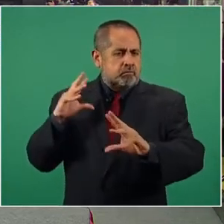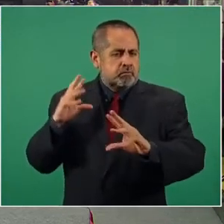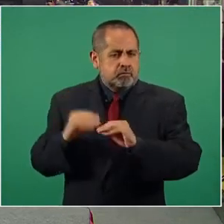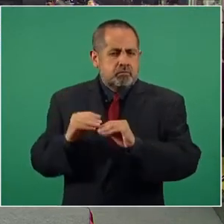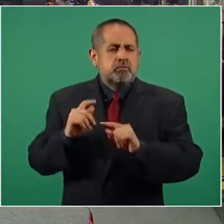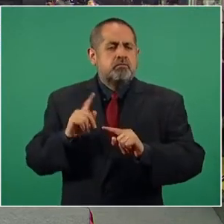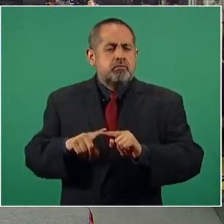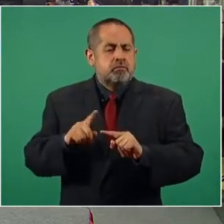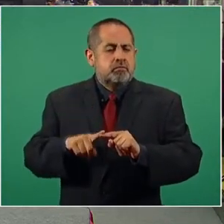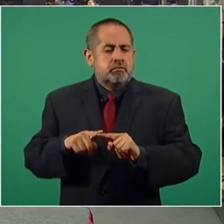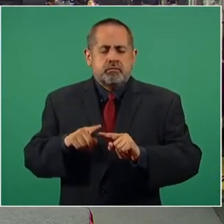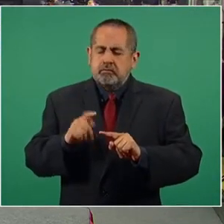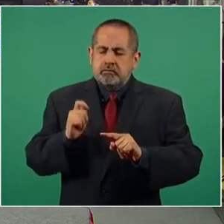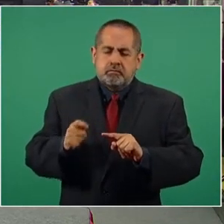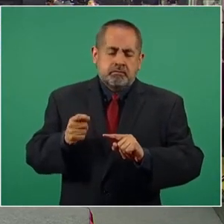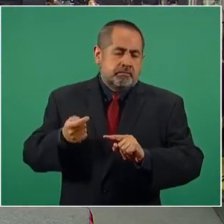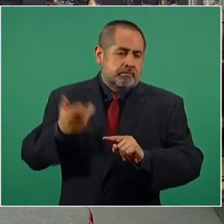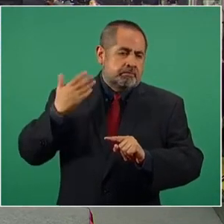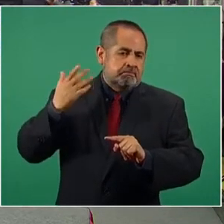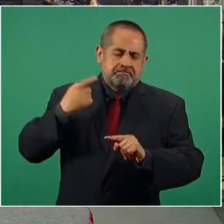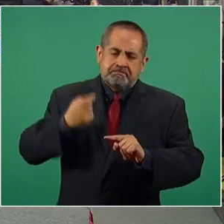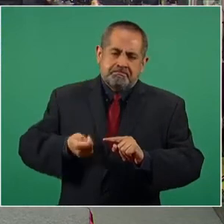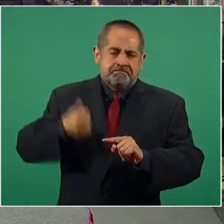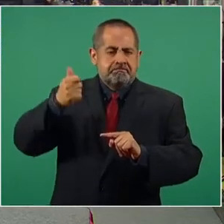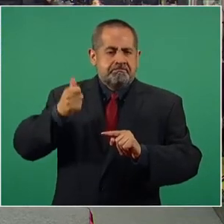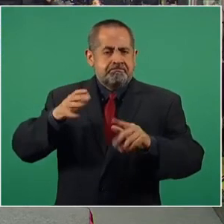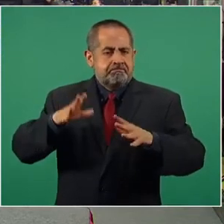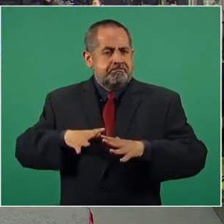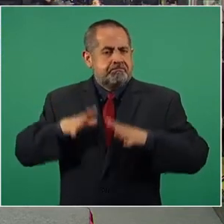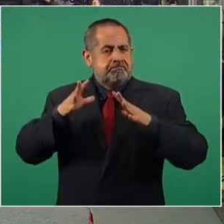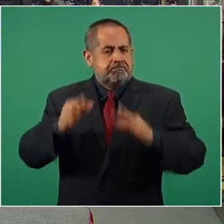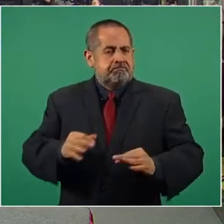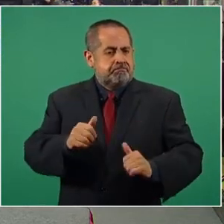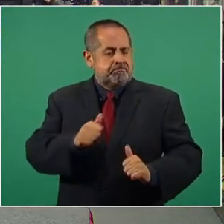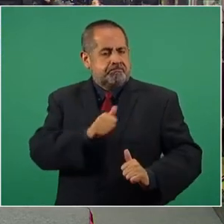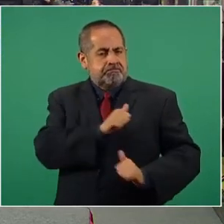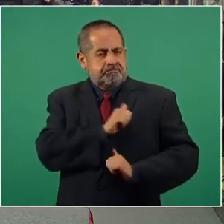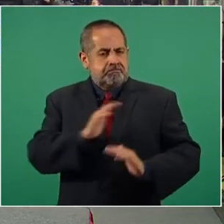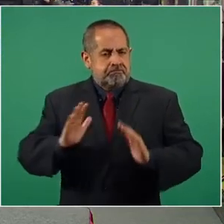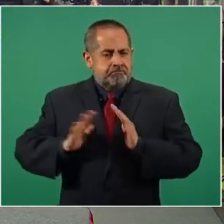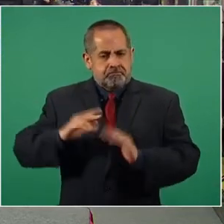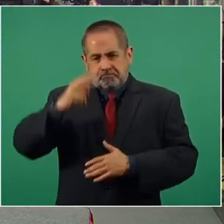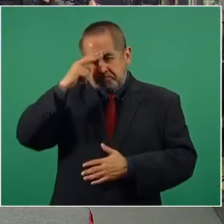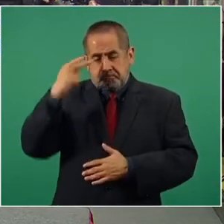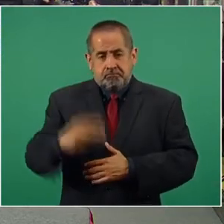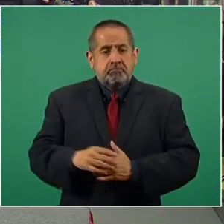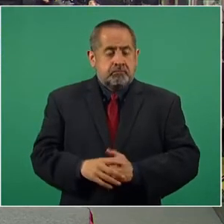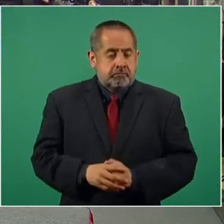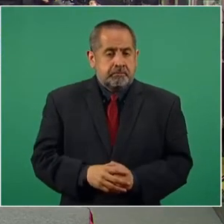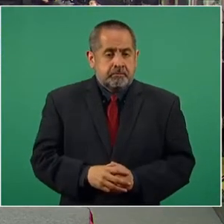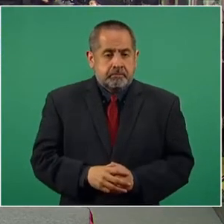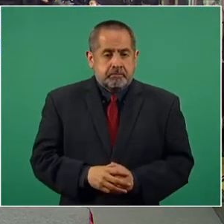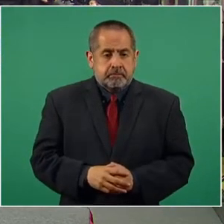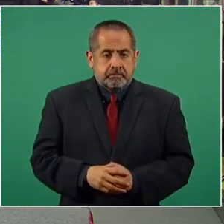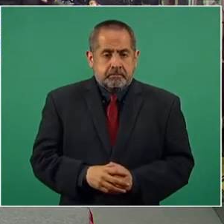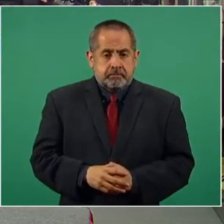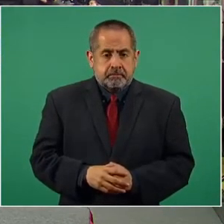de la creación del Ejército Mexicano y vamos a